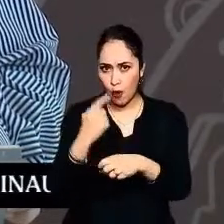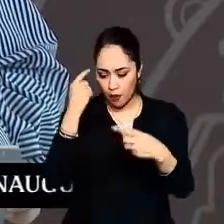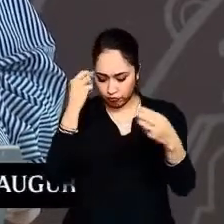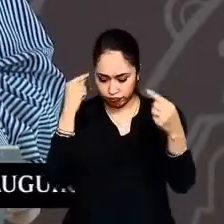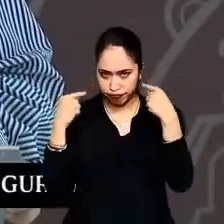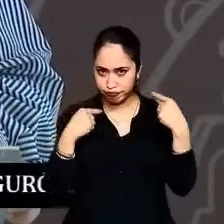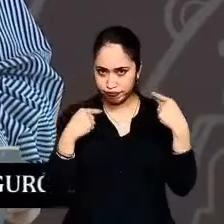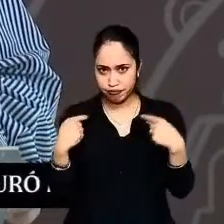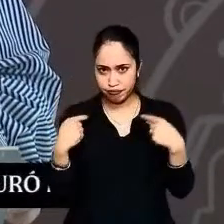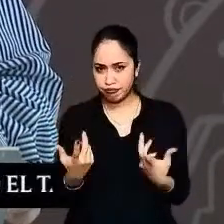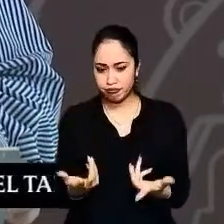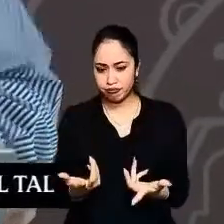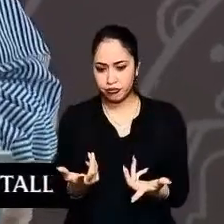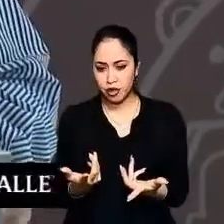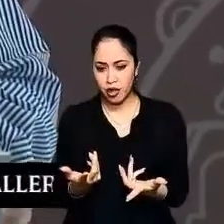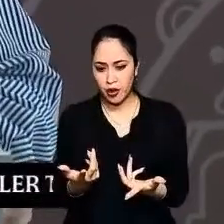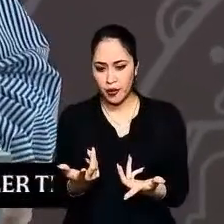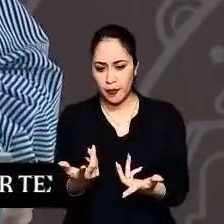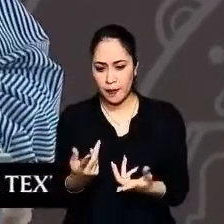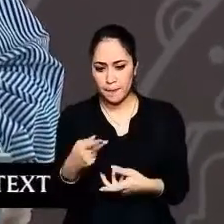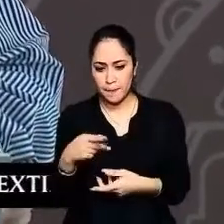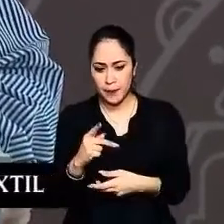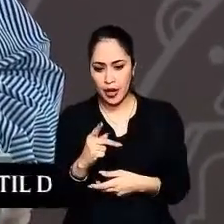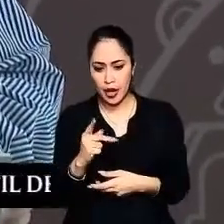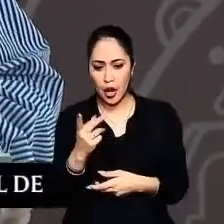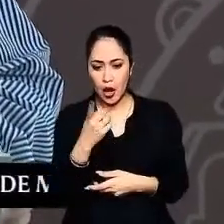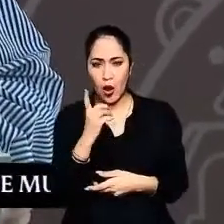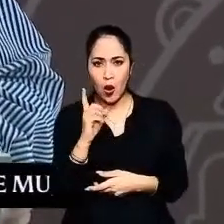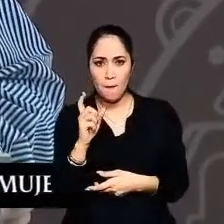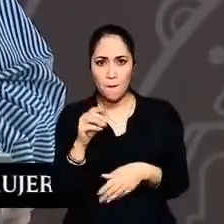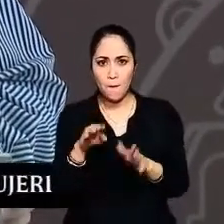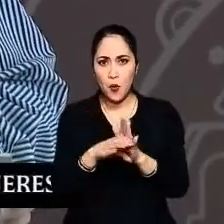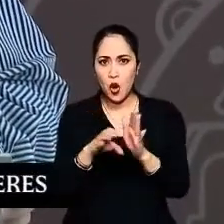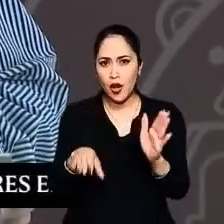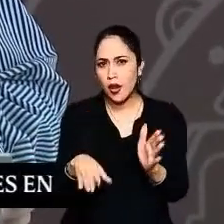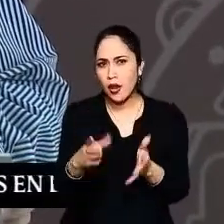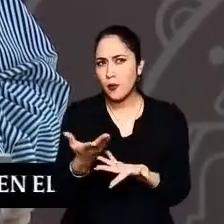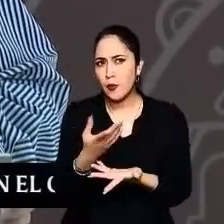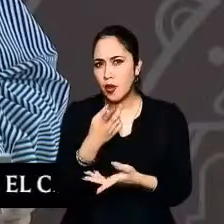y si tú dices, es que me tiene